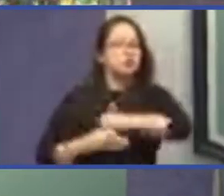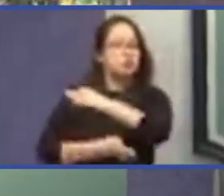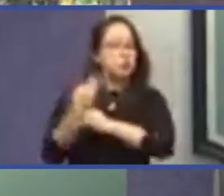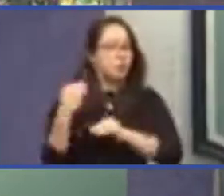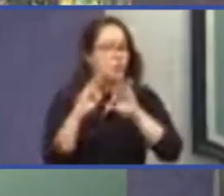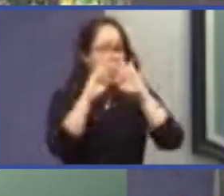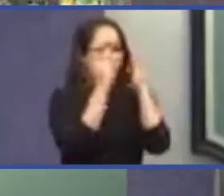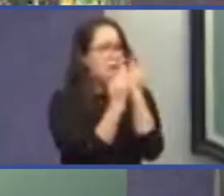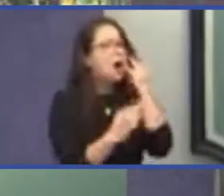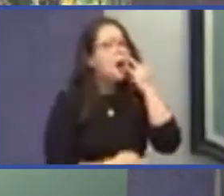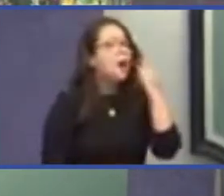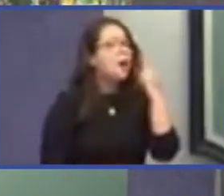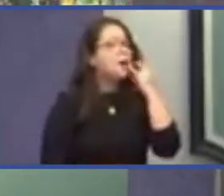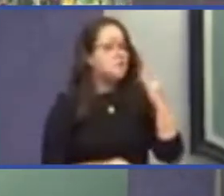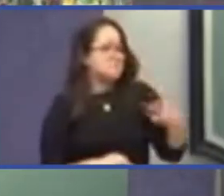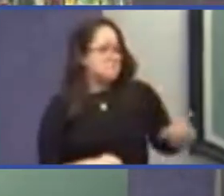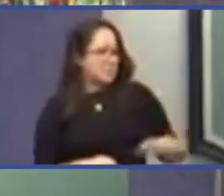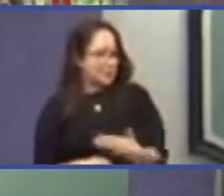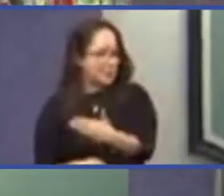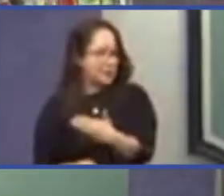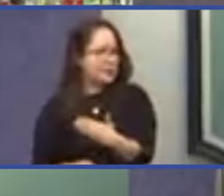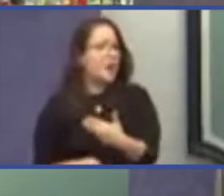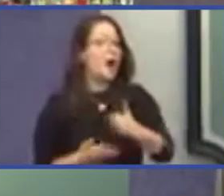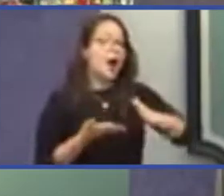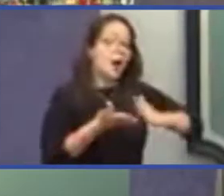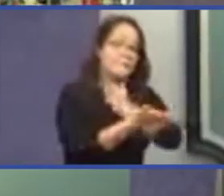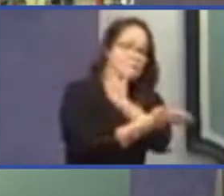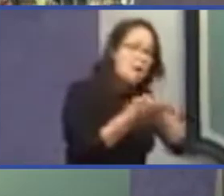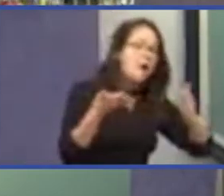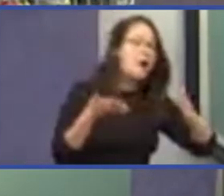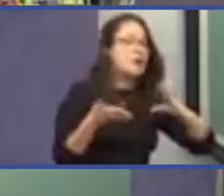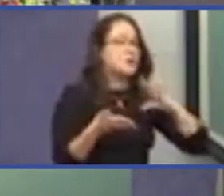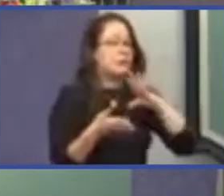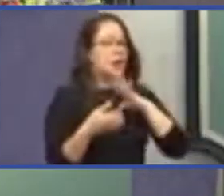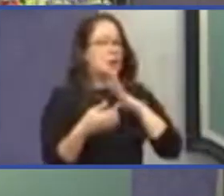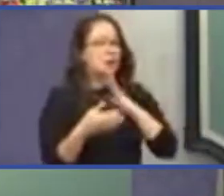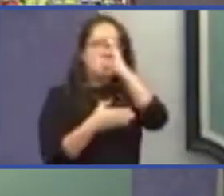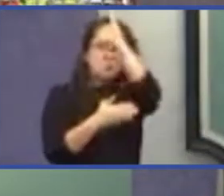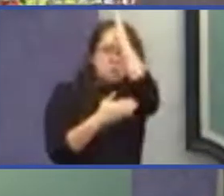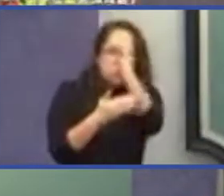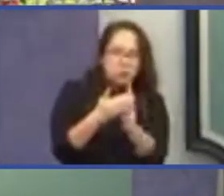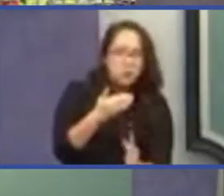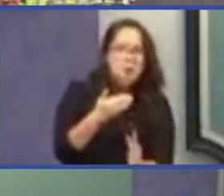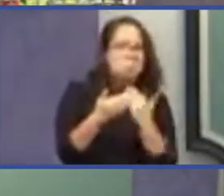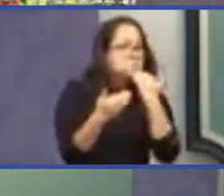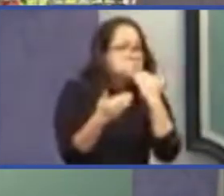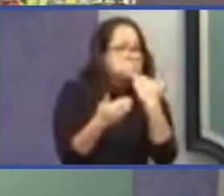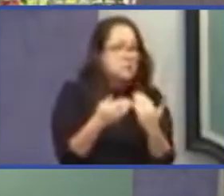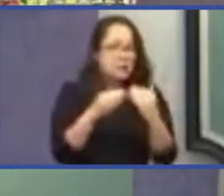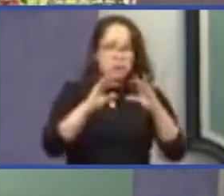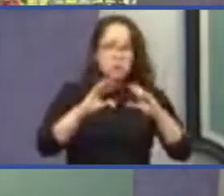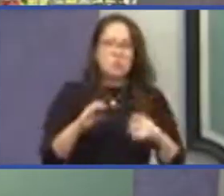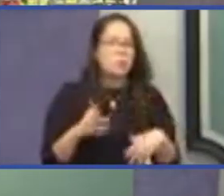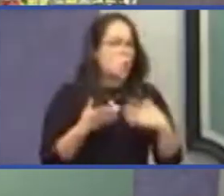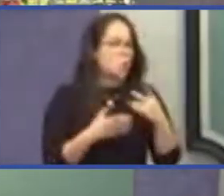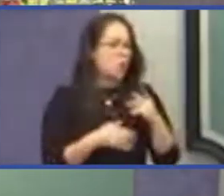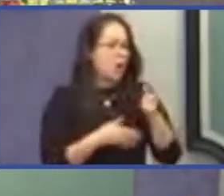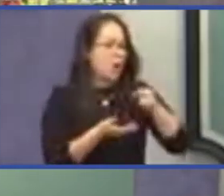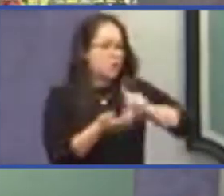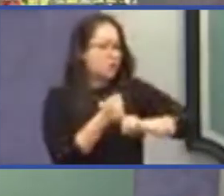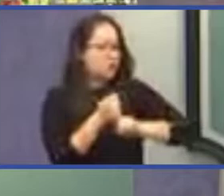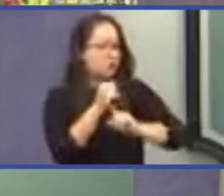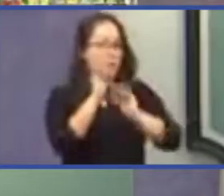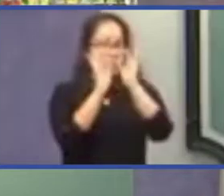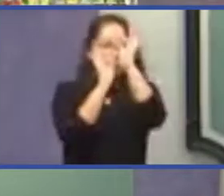raras que son unos peces que además tienen unas simetrías ¿no? tienen estas líneas en medio son unas simetrías